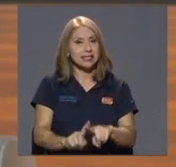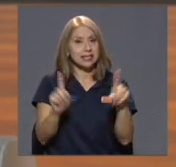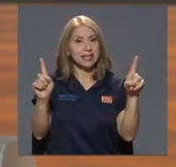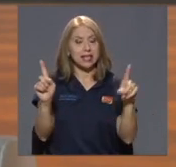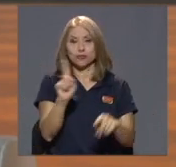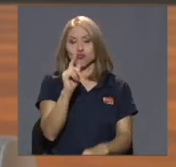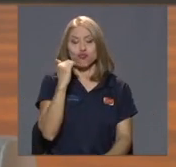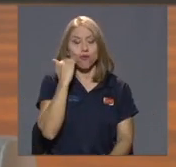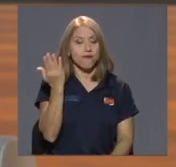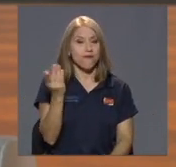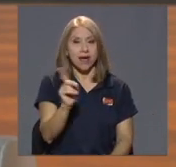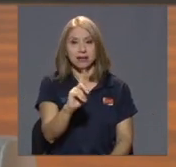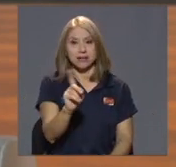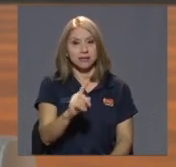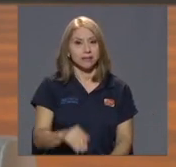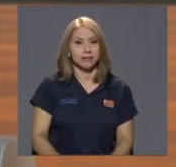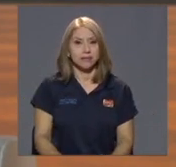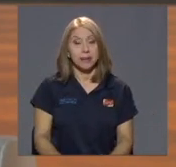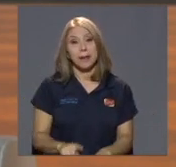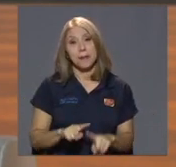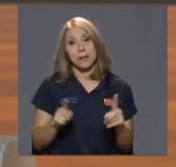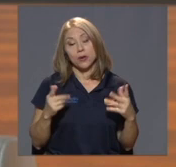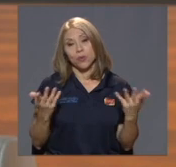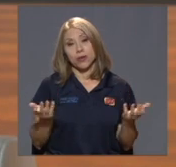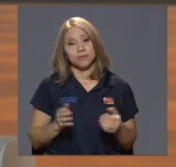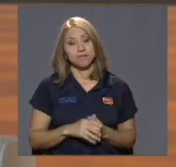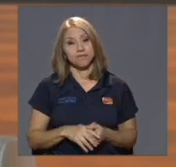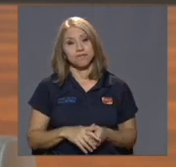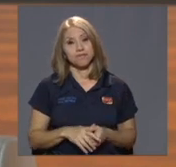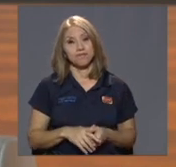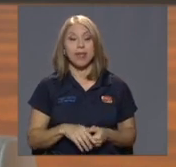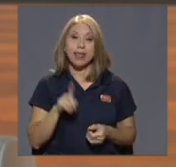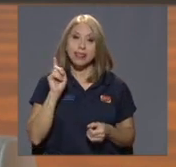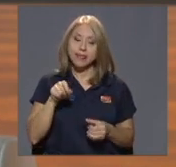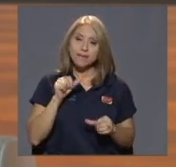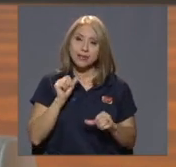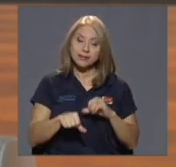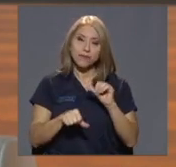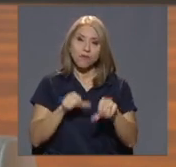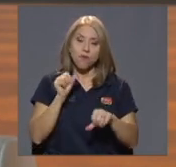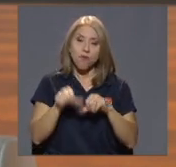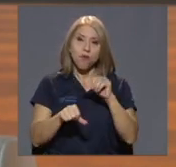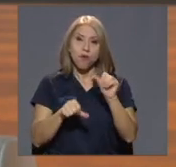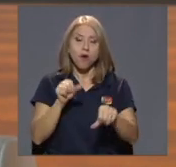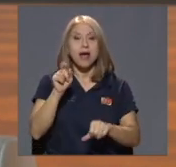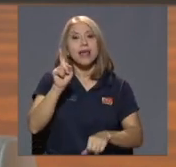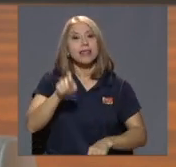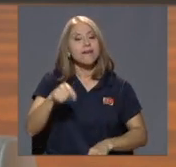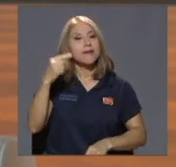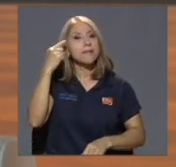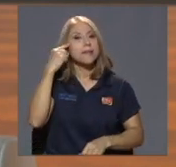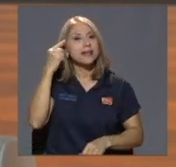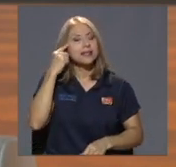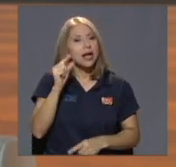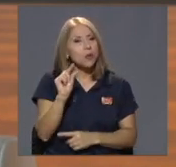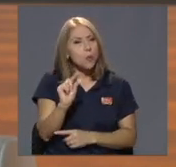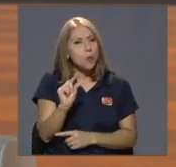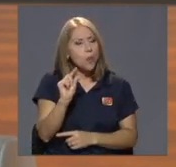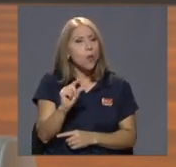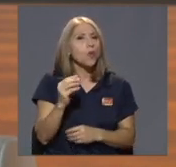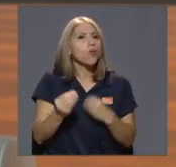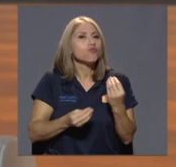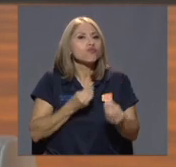fácil. Pero bueno, hay que hacer el esfuerzo y pensar un poco fuera de la caja y